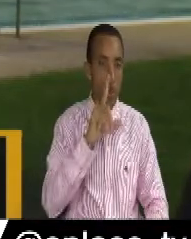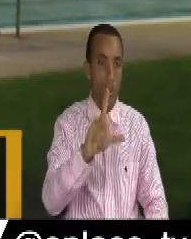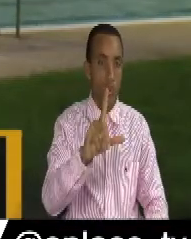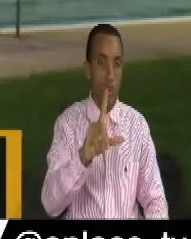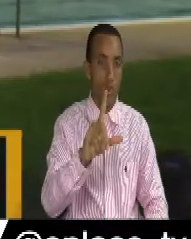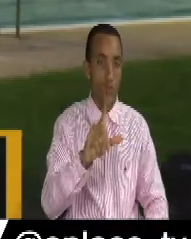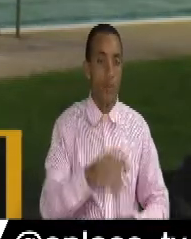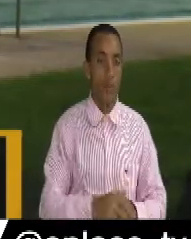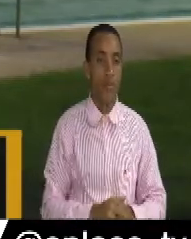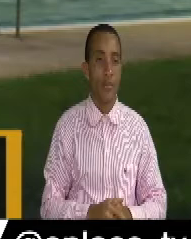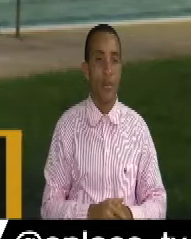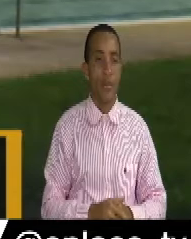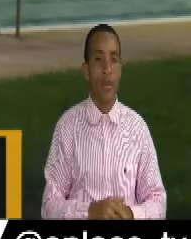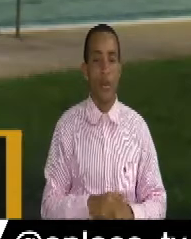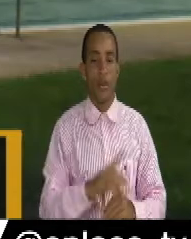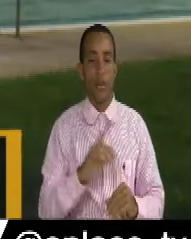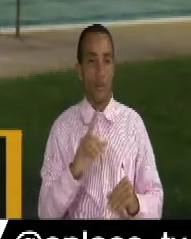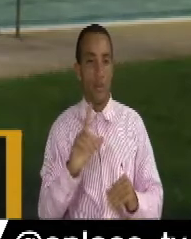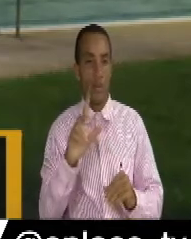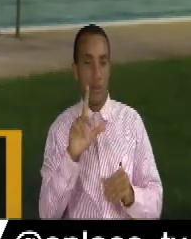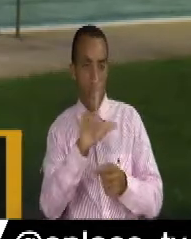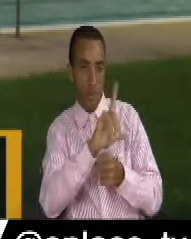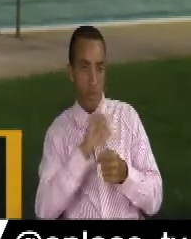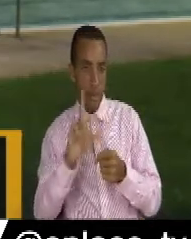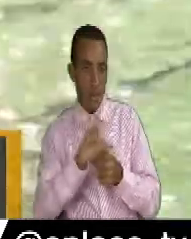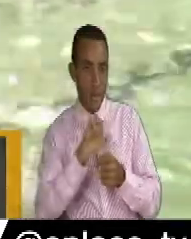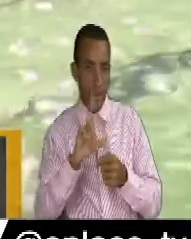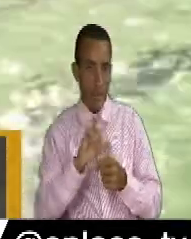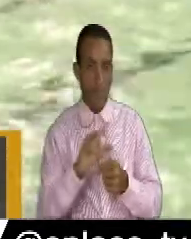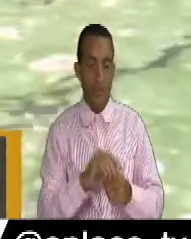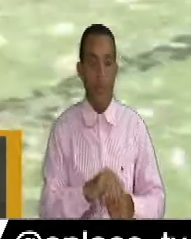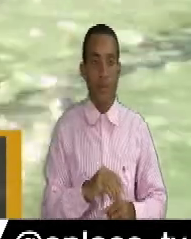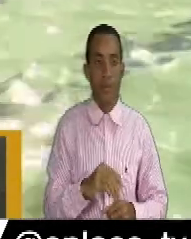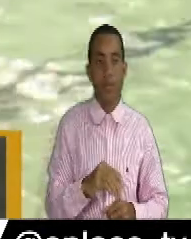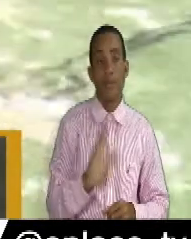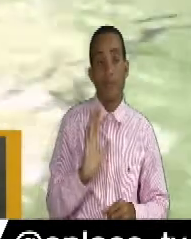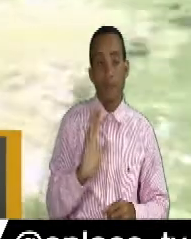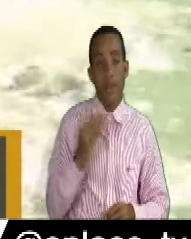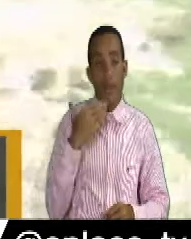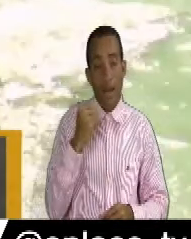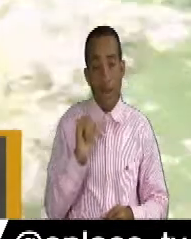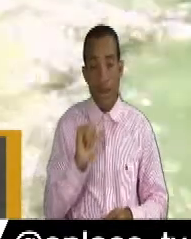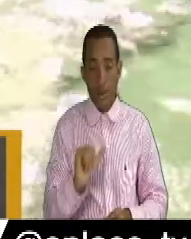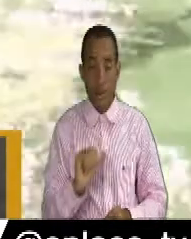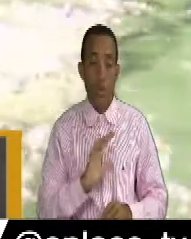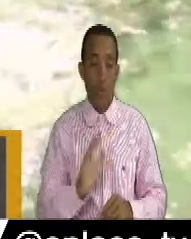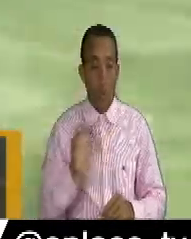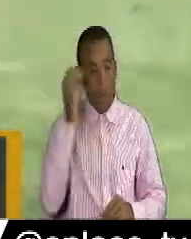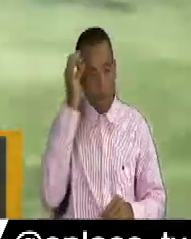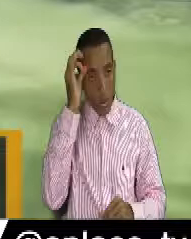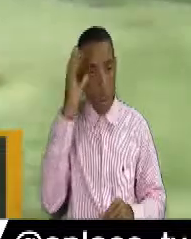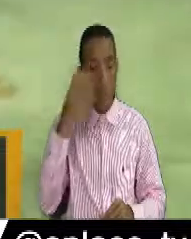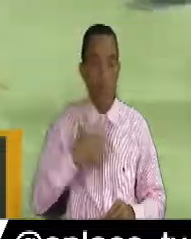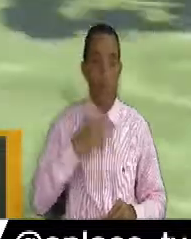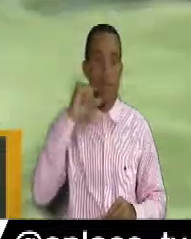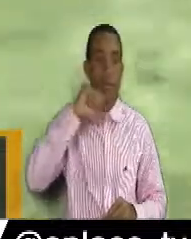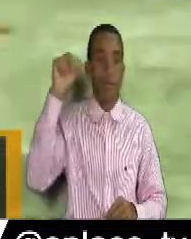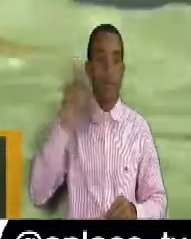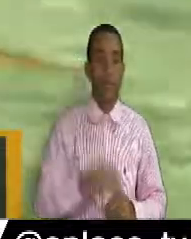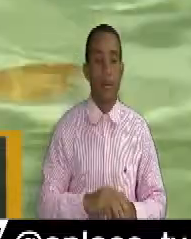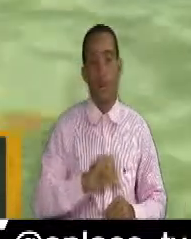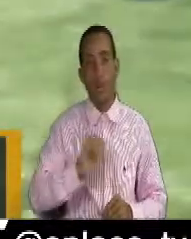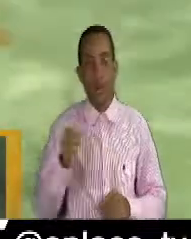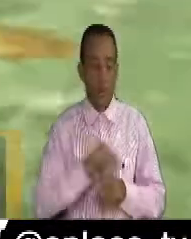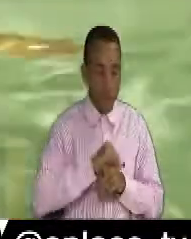hay un Interligas y pues tenemos una niña que tenemos opciones de federarla. Estos deportistas desde ya se preparan para otros torneos que